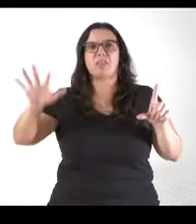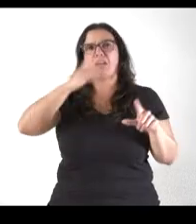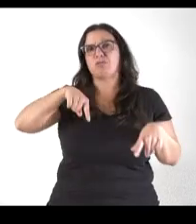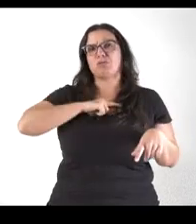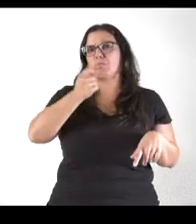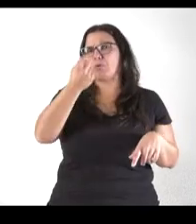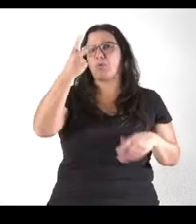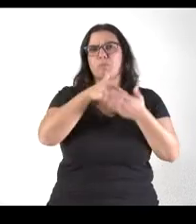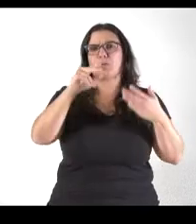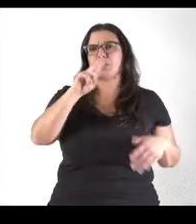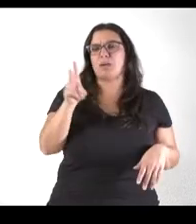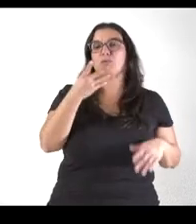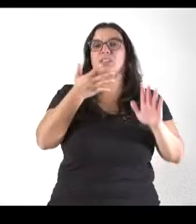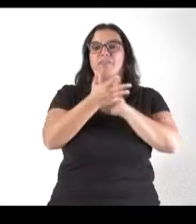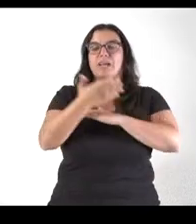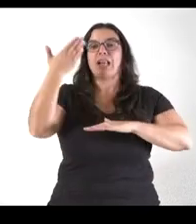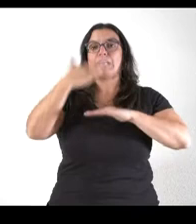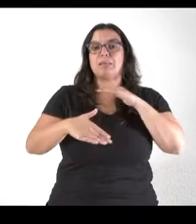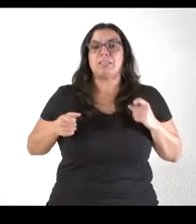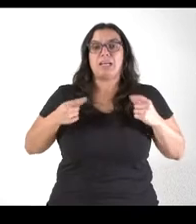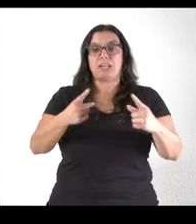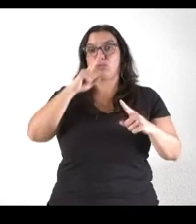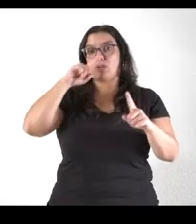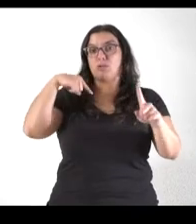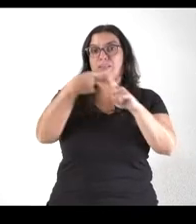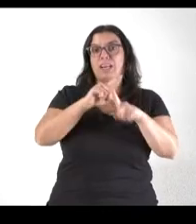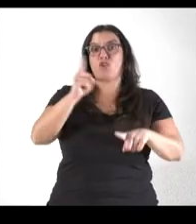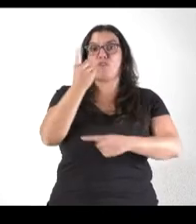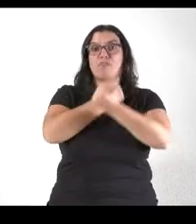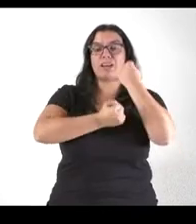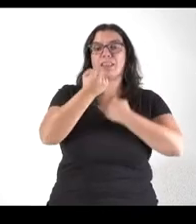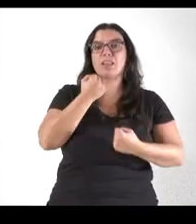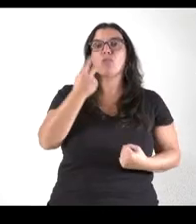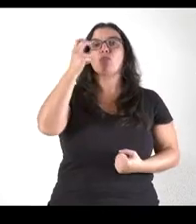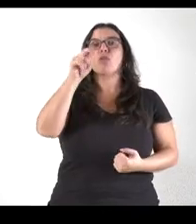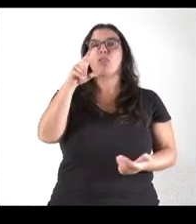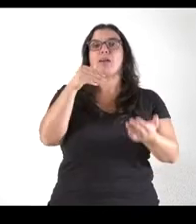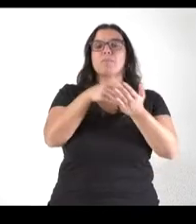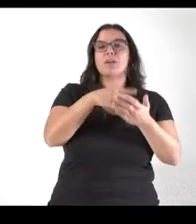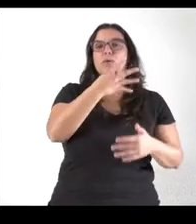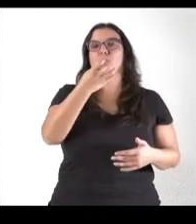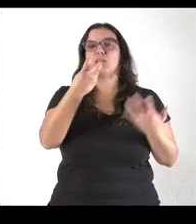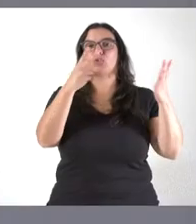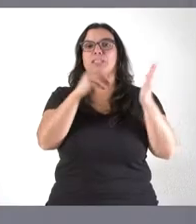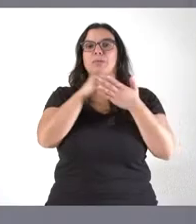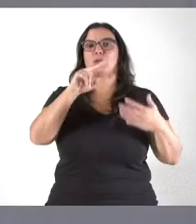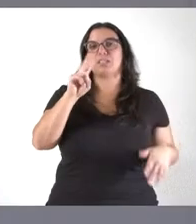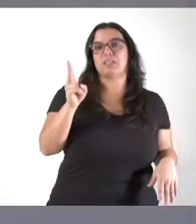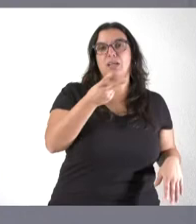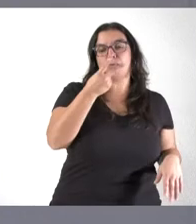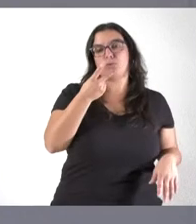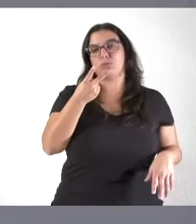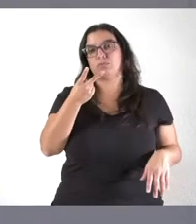no sale un límite de gasto no financiero para el el último año de 12.470 millones de euros algo menos de